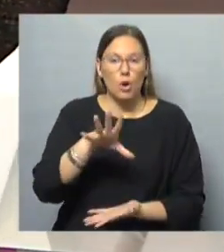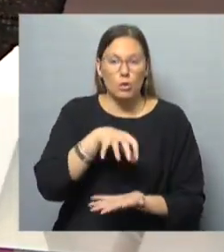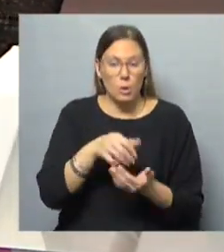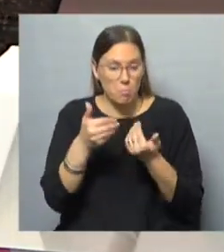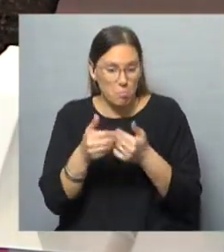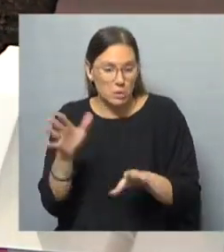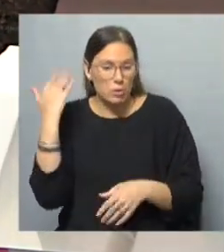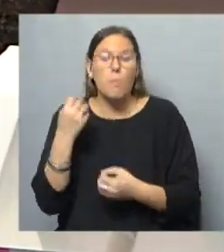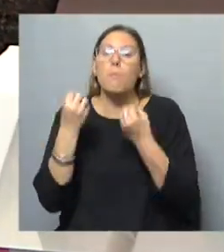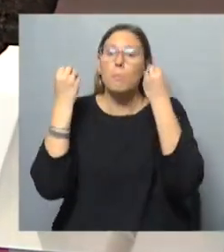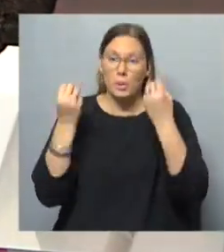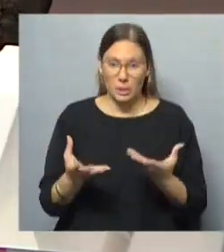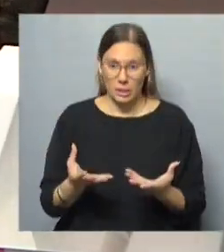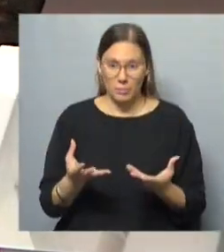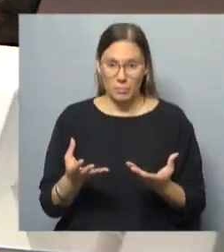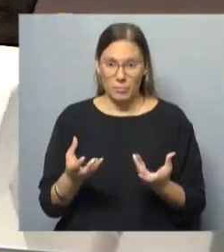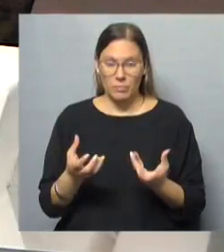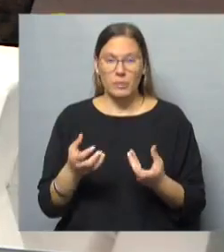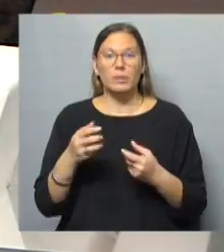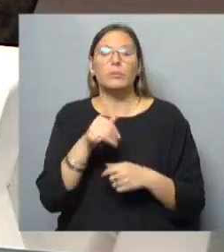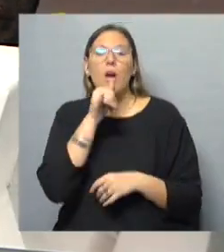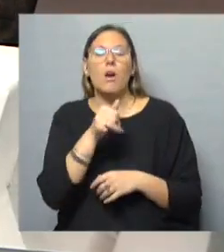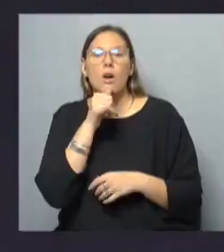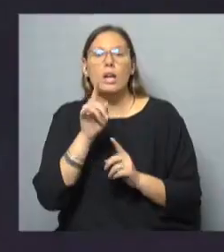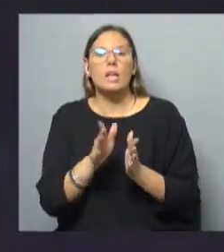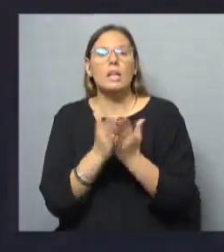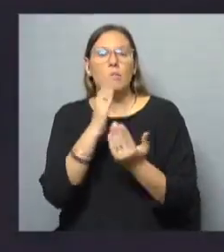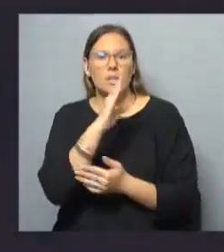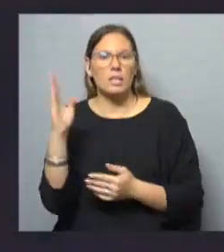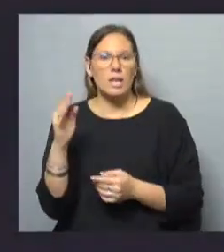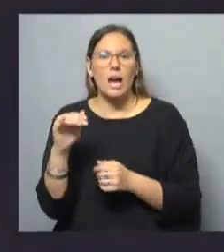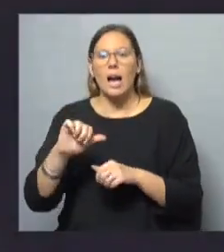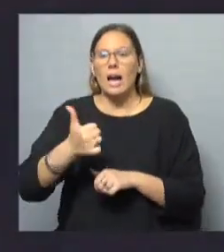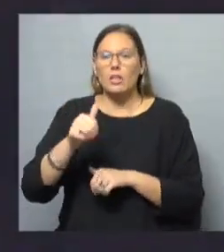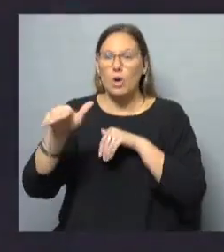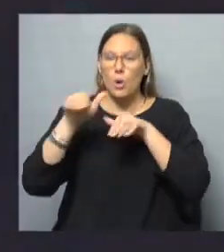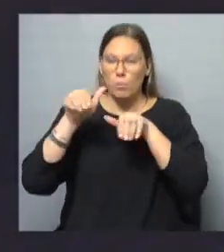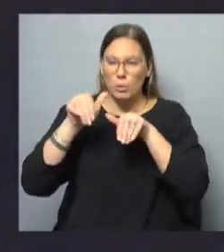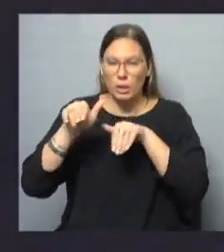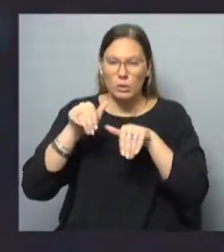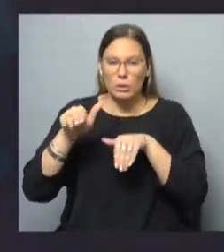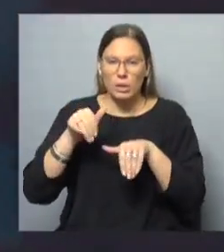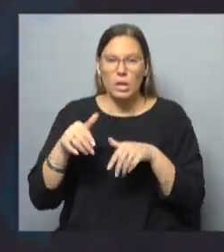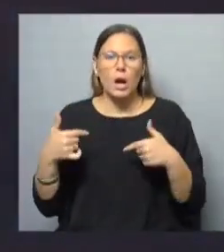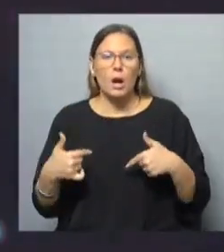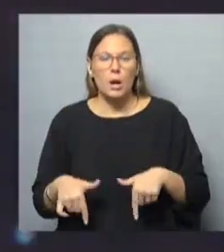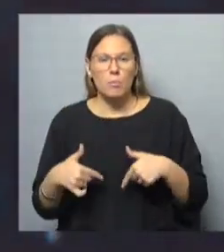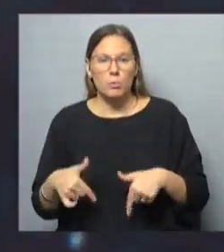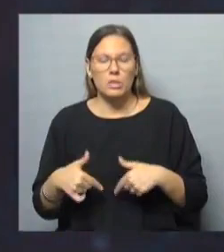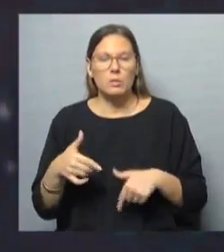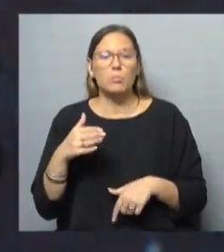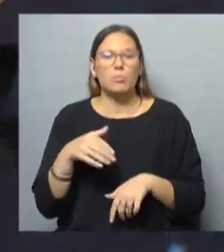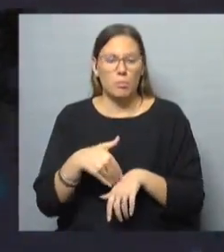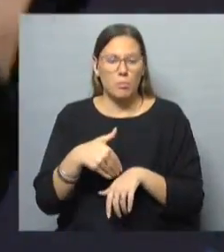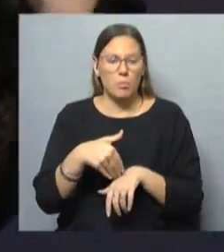arrancó y por qué hacen esto, More nos va a estar contando. Y aparte fue de las librerías, digamos, que ganó la convocatoria esa que hizo el municipio CH,